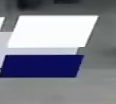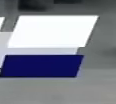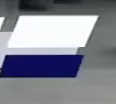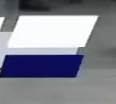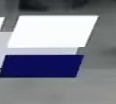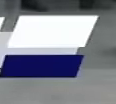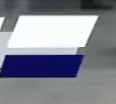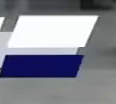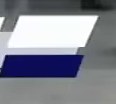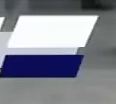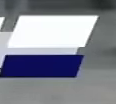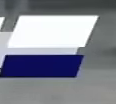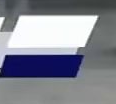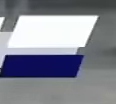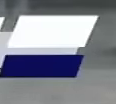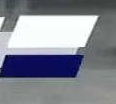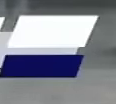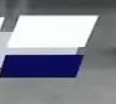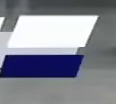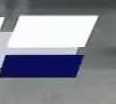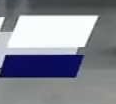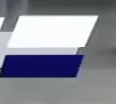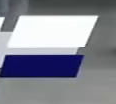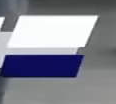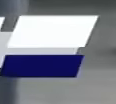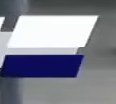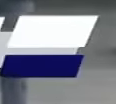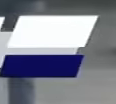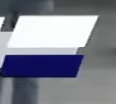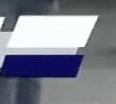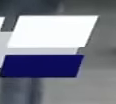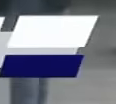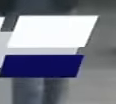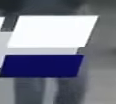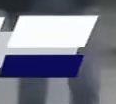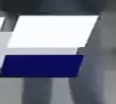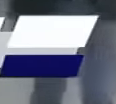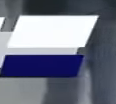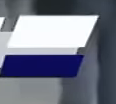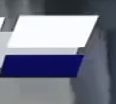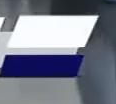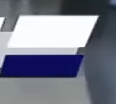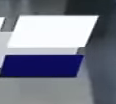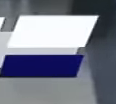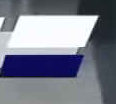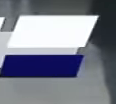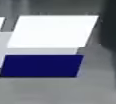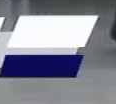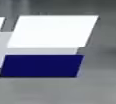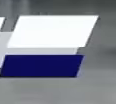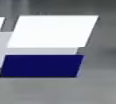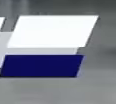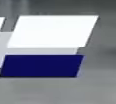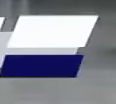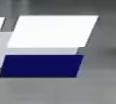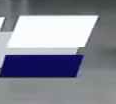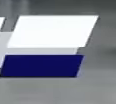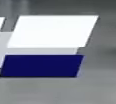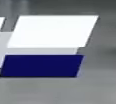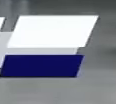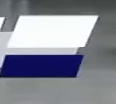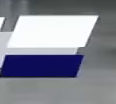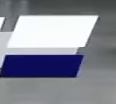se conmemora el Día de los Adultos Mayores en la República Bolivariana de Venezuela. Y bien, con esta información despedimos